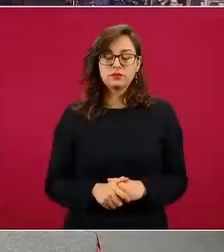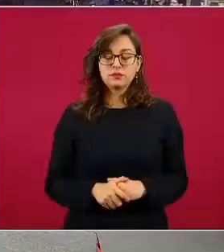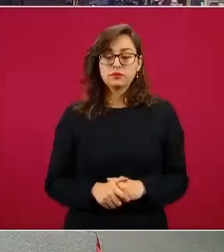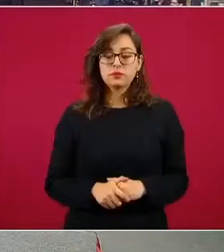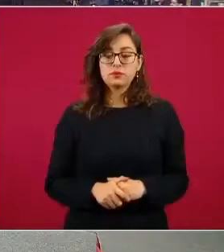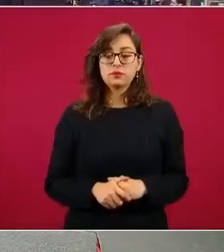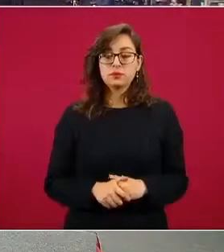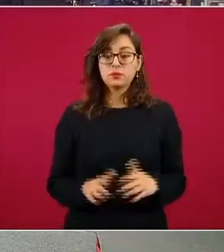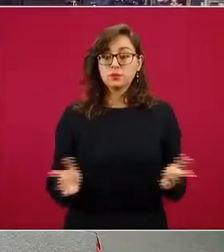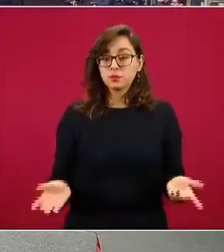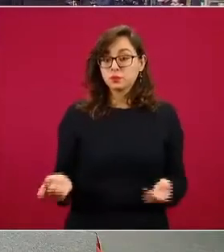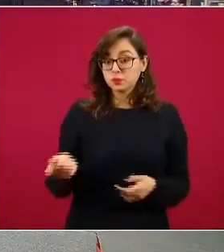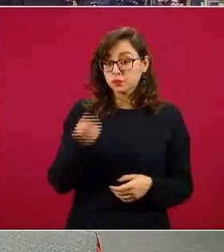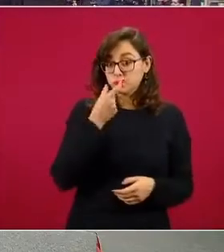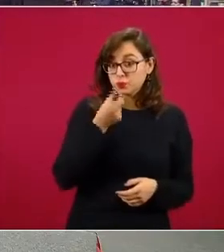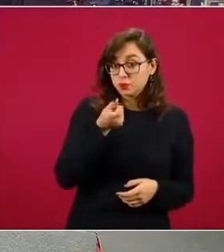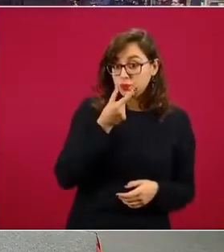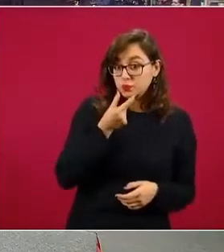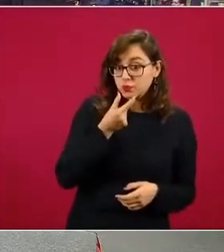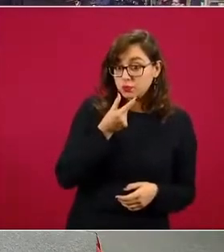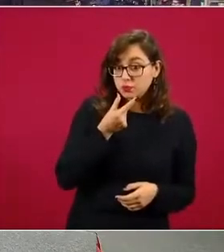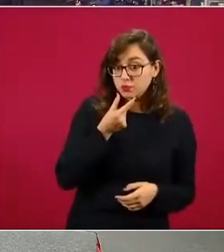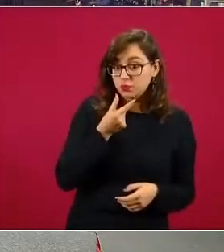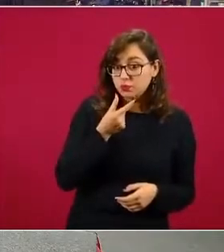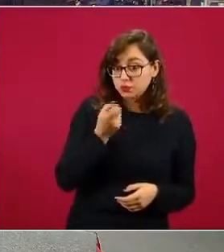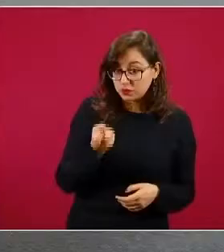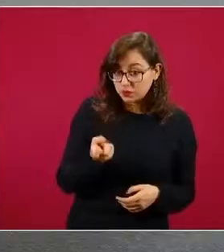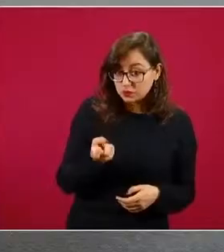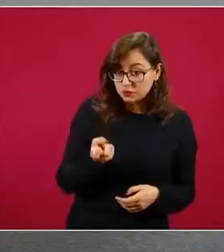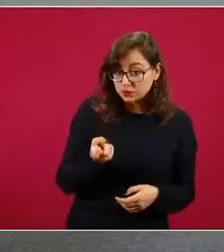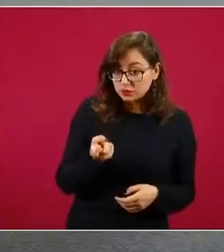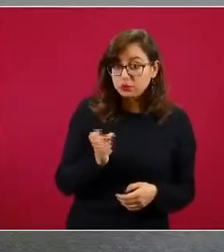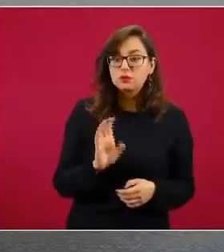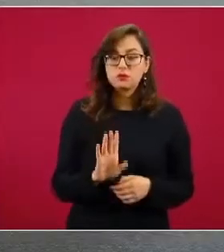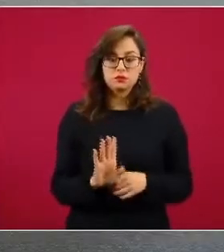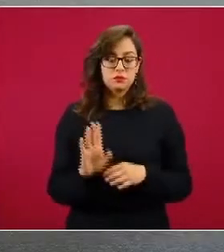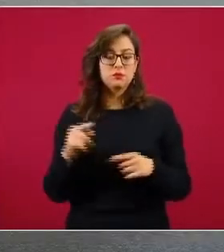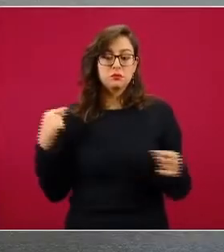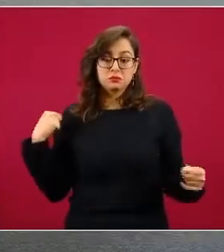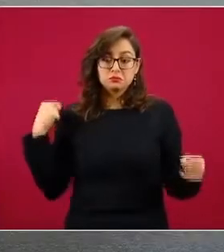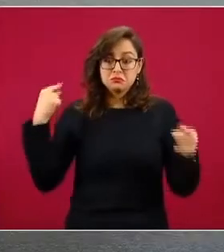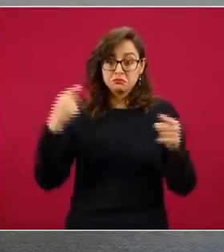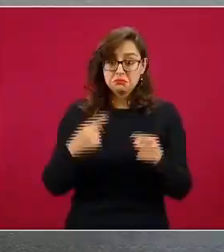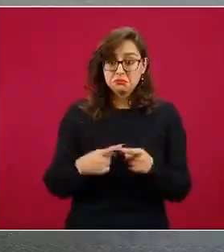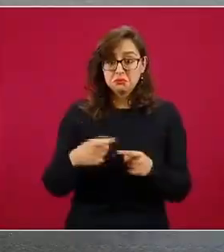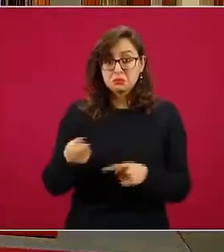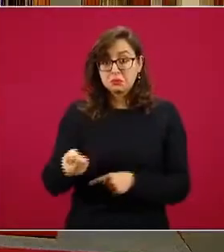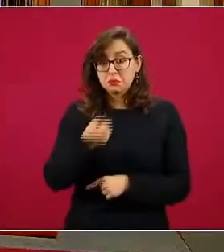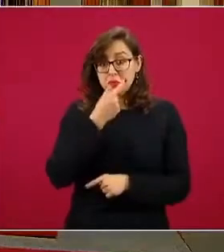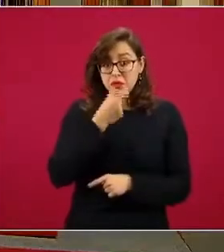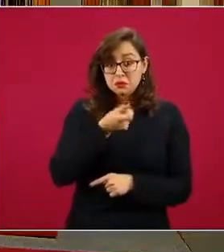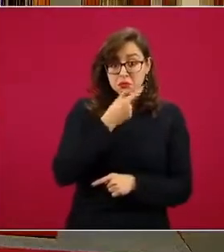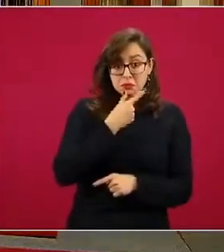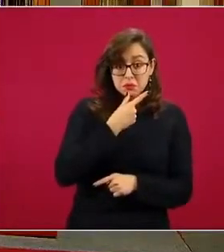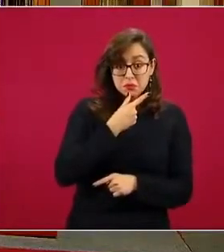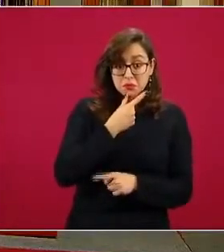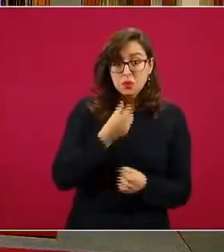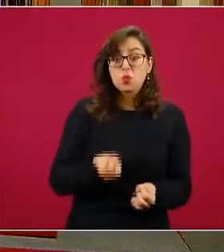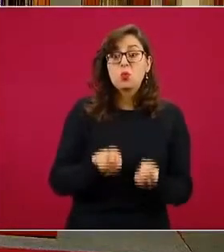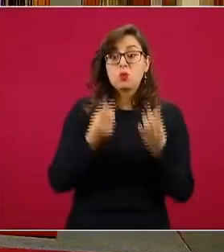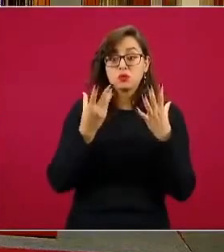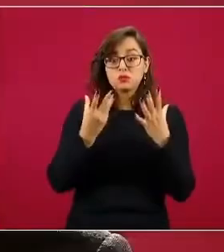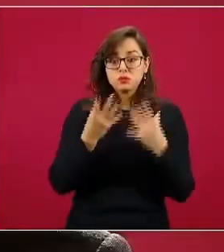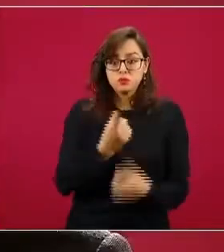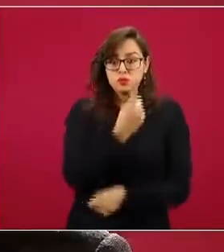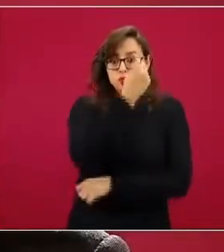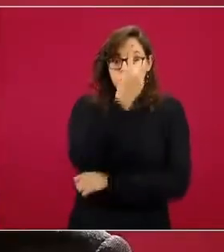Tratamientos. Se refiere, supongo, a fármacos, medicamentos. Hasta el momento no hay más que un medicamento que ha